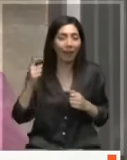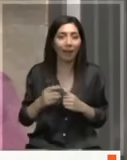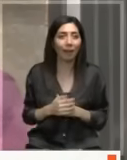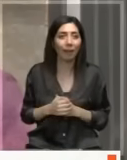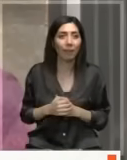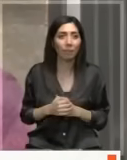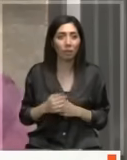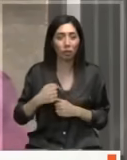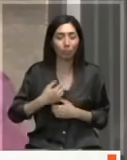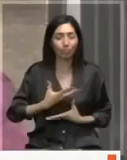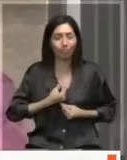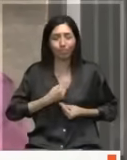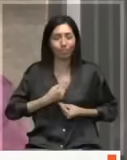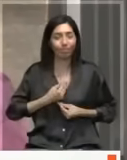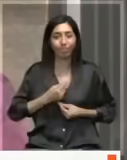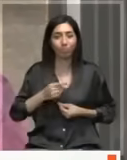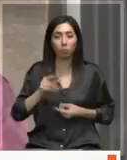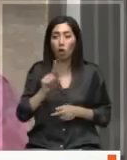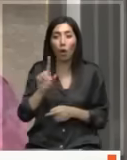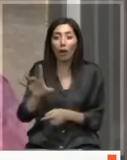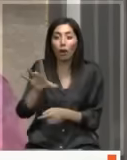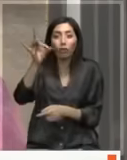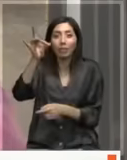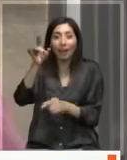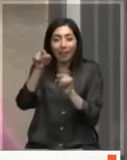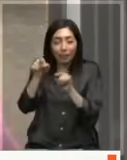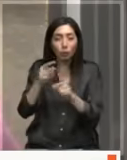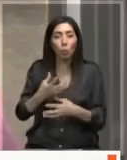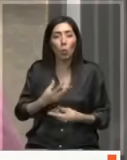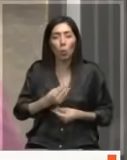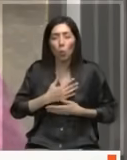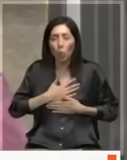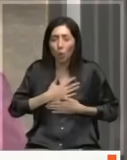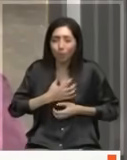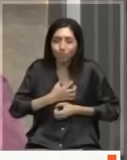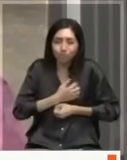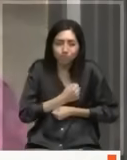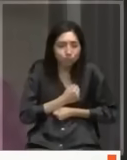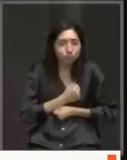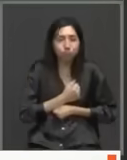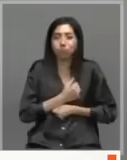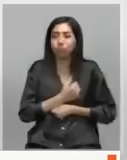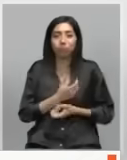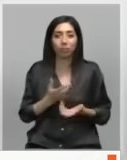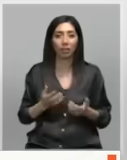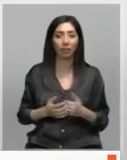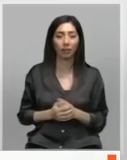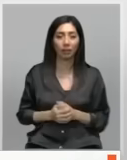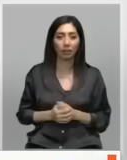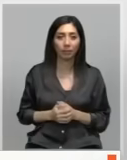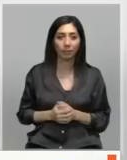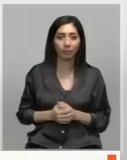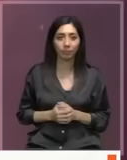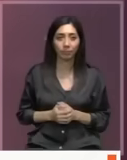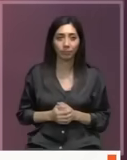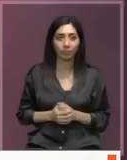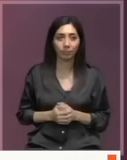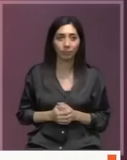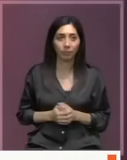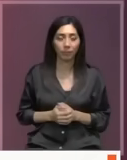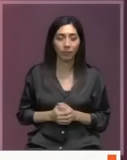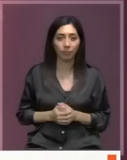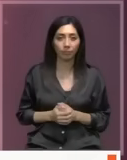No encontrarla. Eso es la pena y el temor más grande, no que no aparezca. Que la gente,